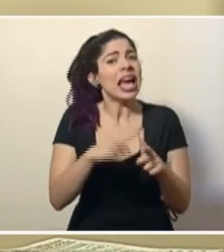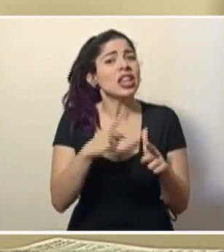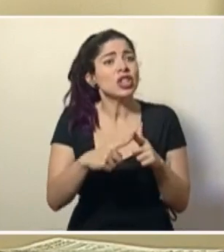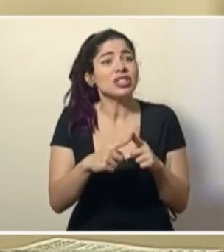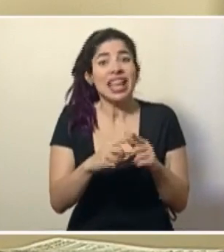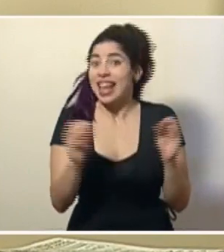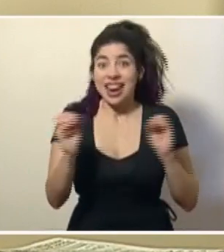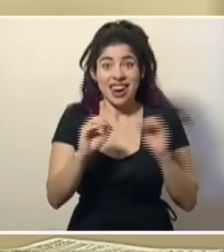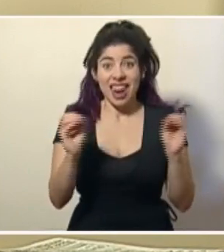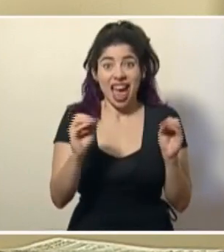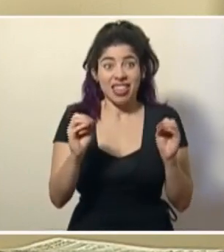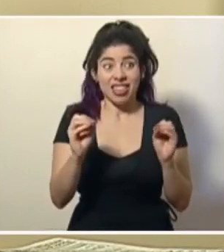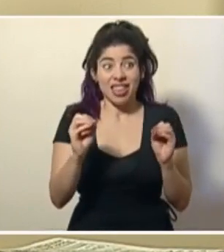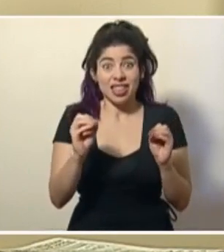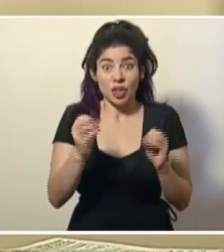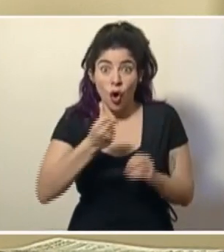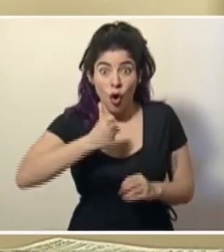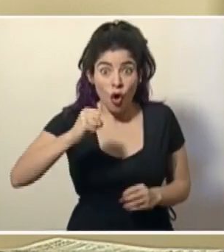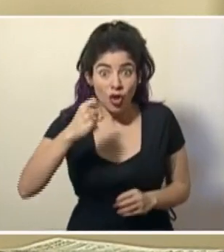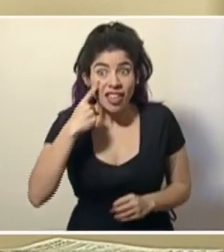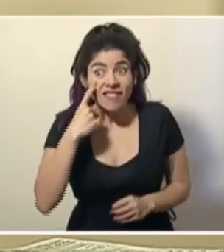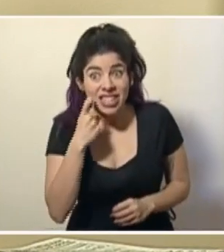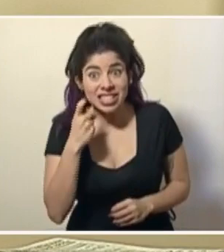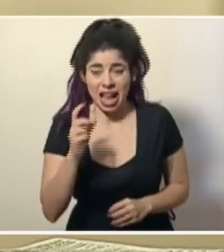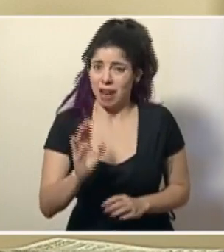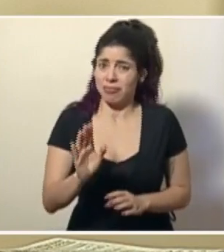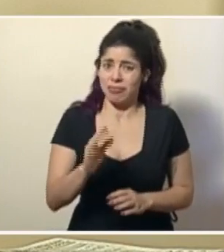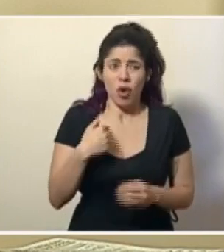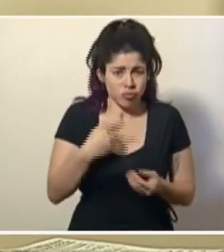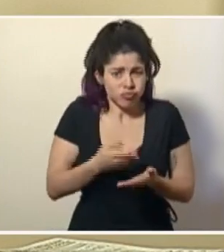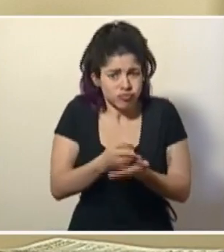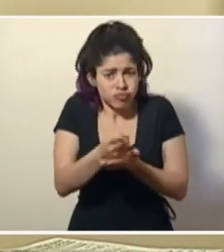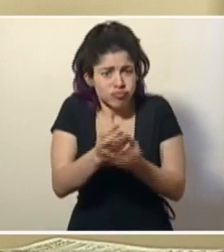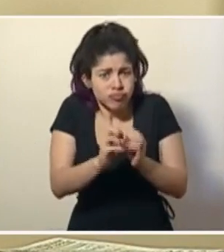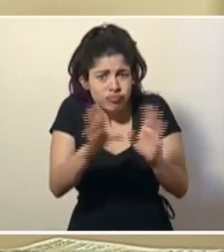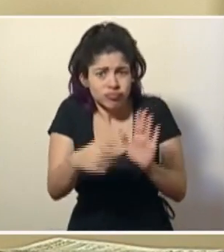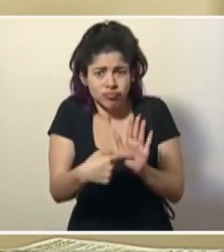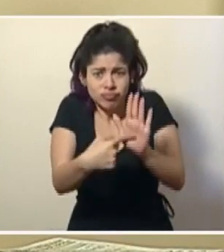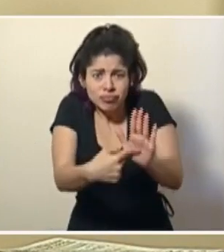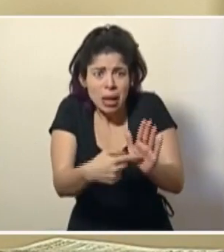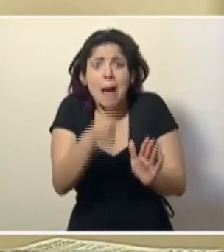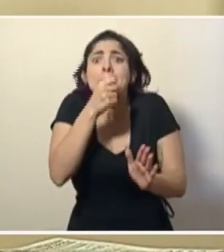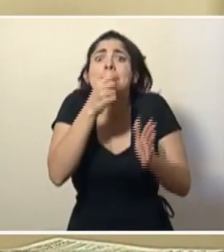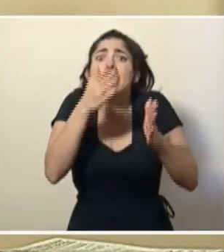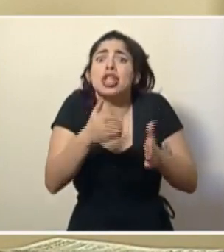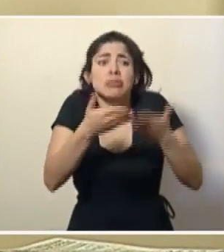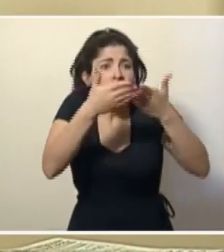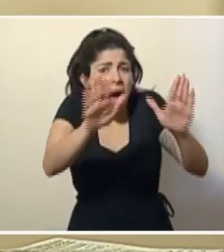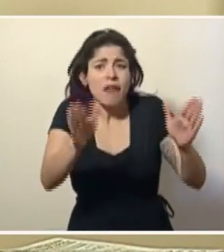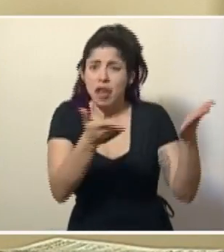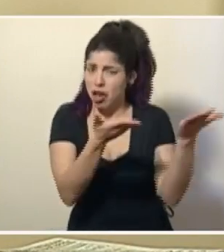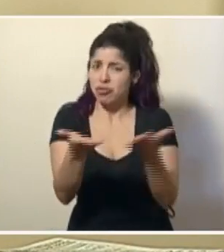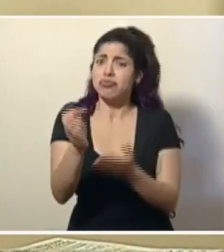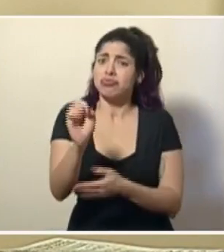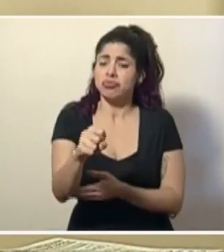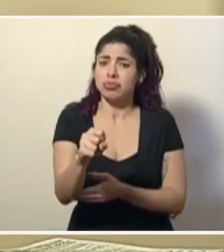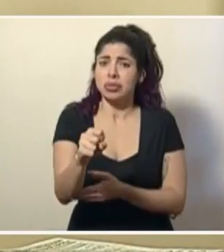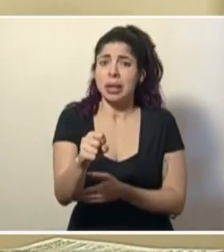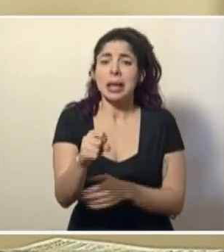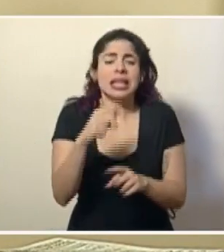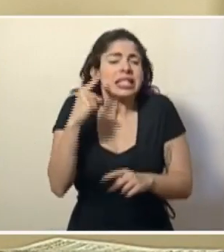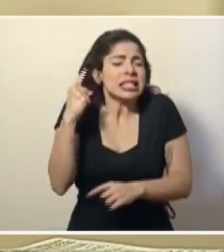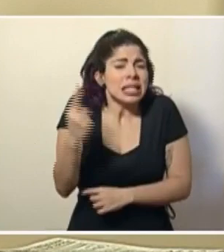entonces, nadie está en contra de la fiscalización, de la transparencia, del periodismo abierto,